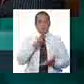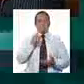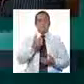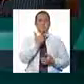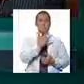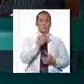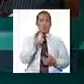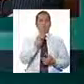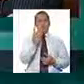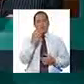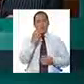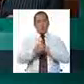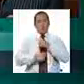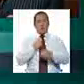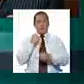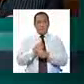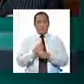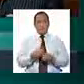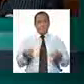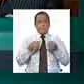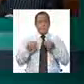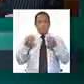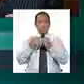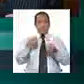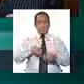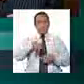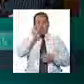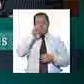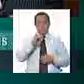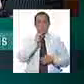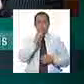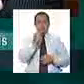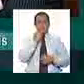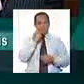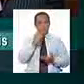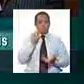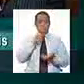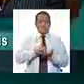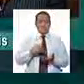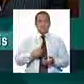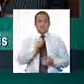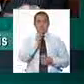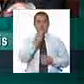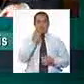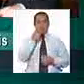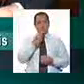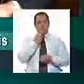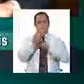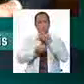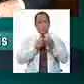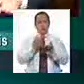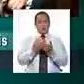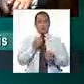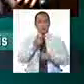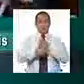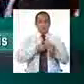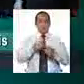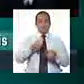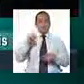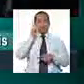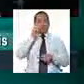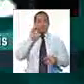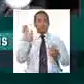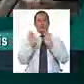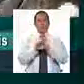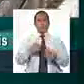3 o 4 años los 100 kilos per cápita en el Perú. Falta conocer aún más. Falta conocer, falta difundir. Mire usted, la gente no sabe,